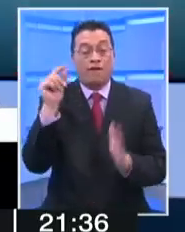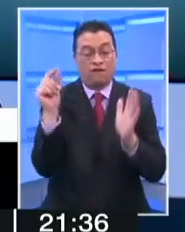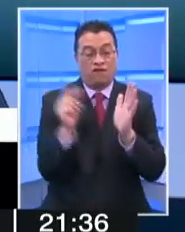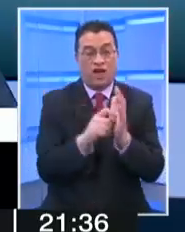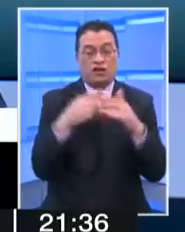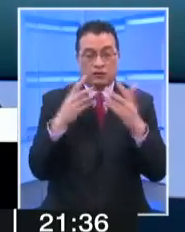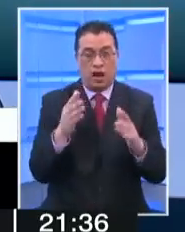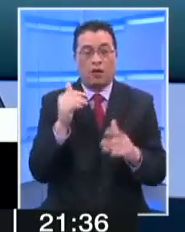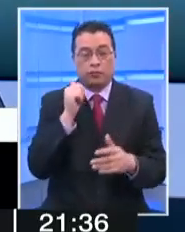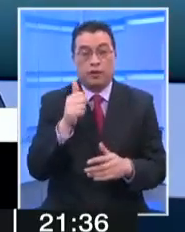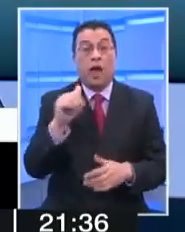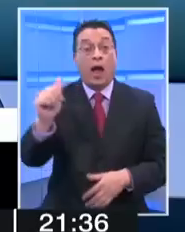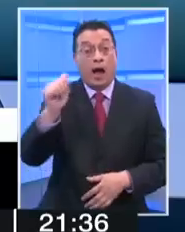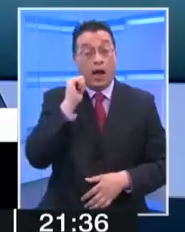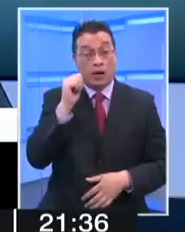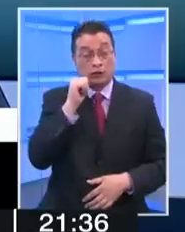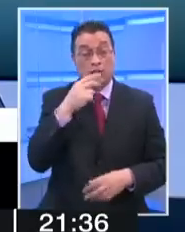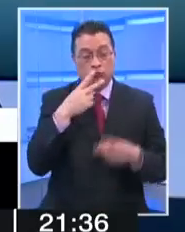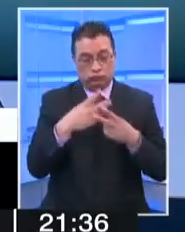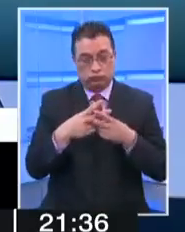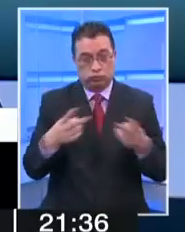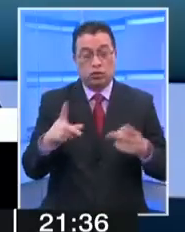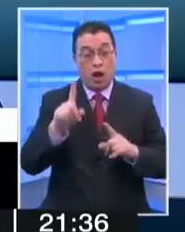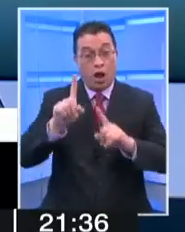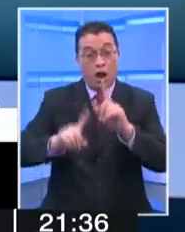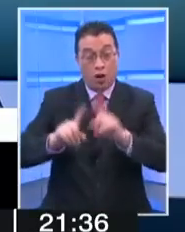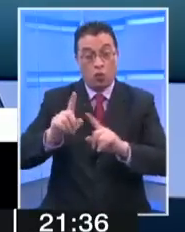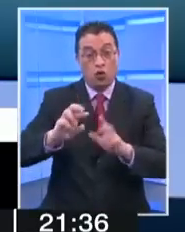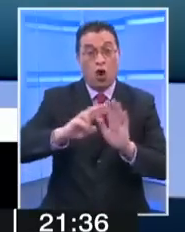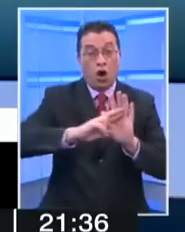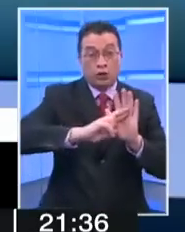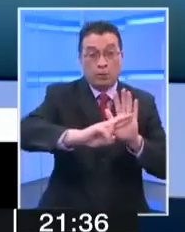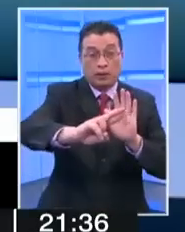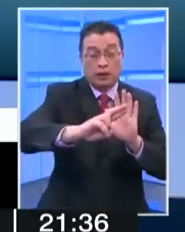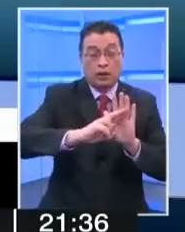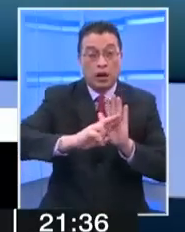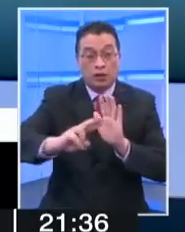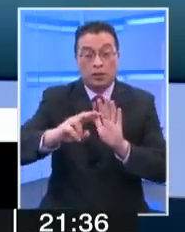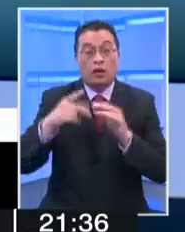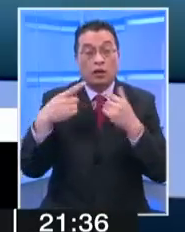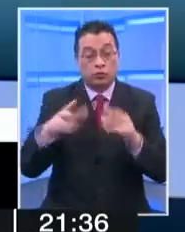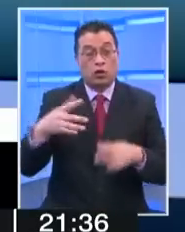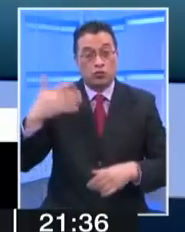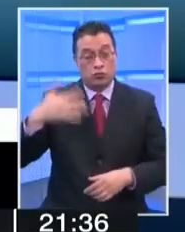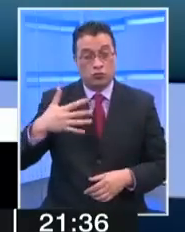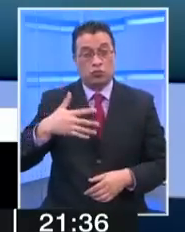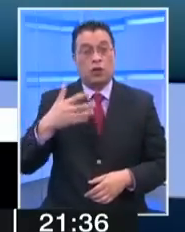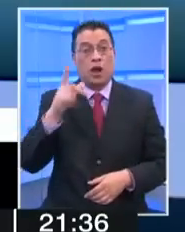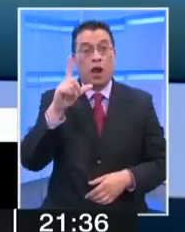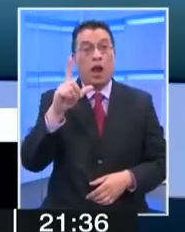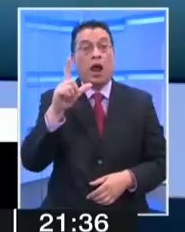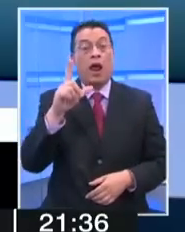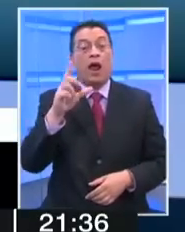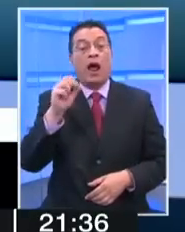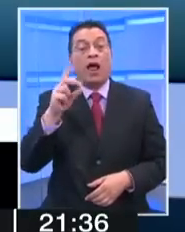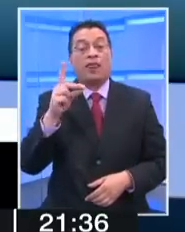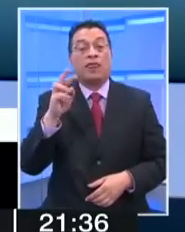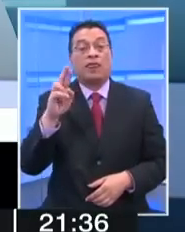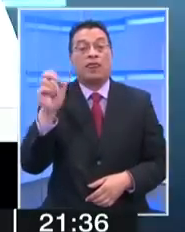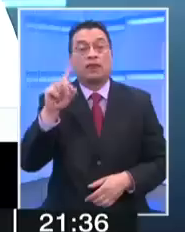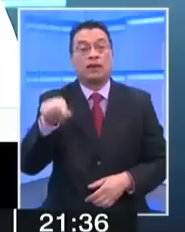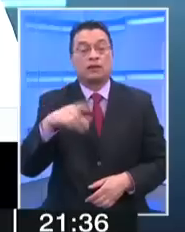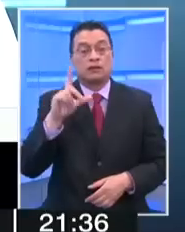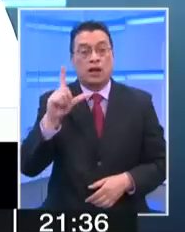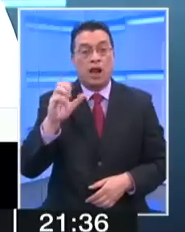en su proclamación incluso estaban algunos representantes y algunos representantes emblemáticos estaba Juan Andrés lagos en el lanzamiento de su